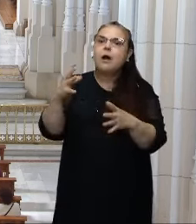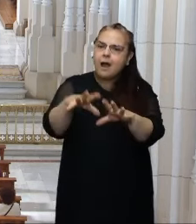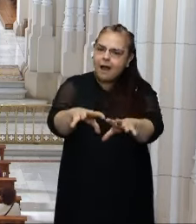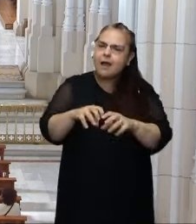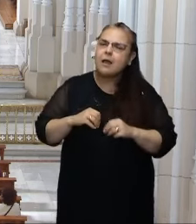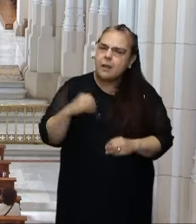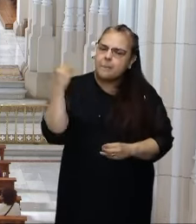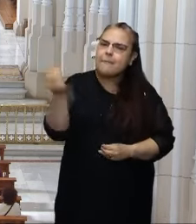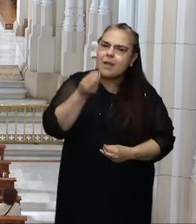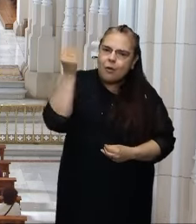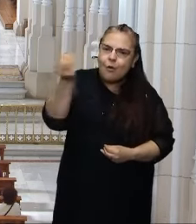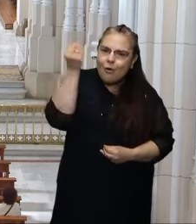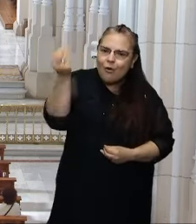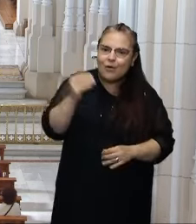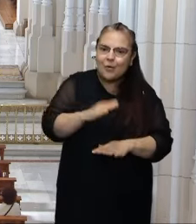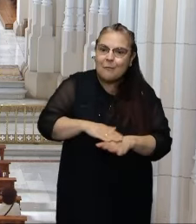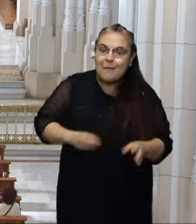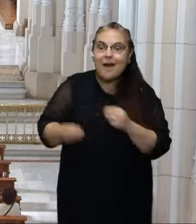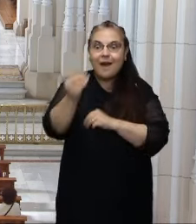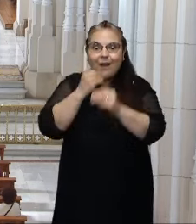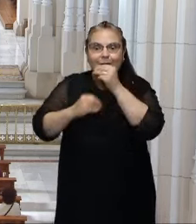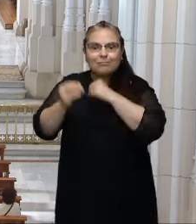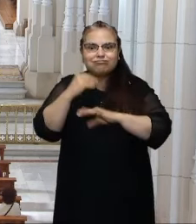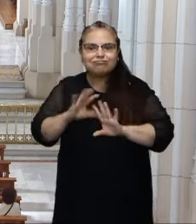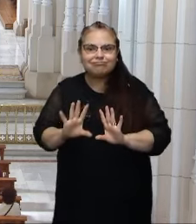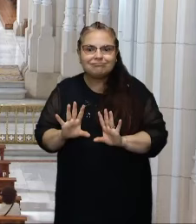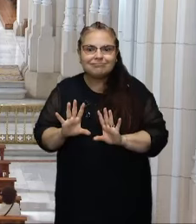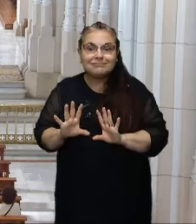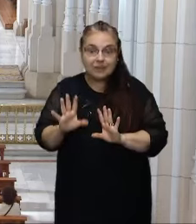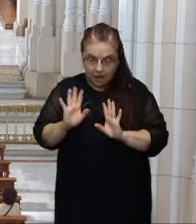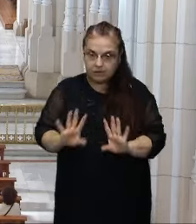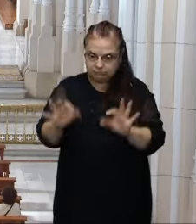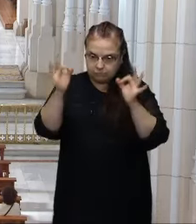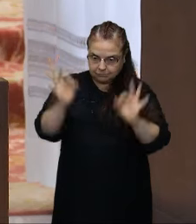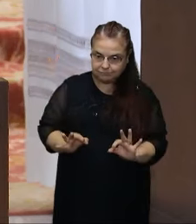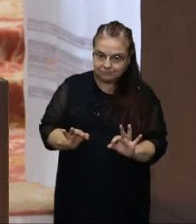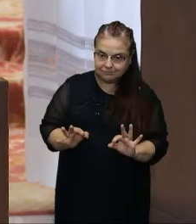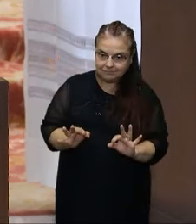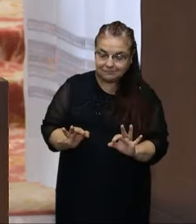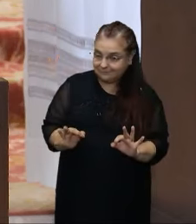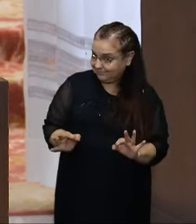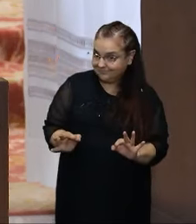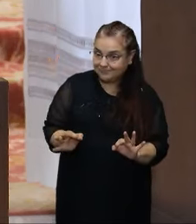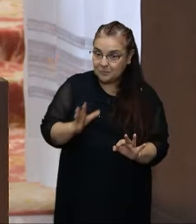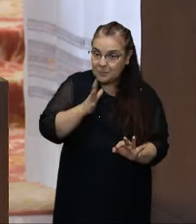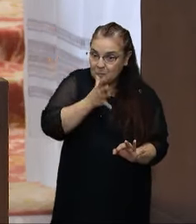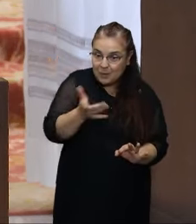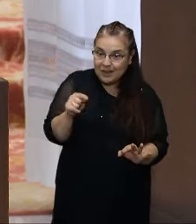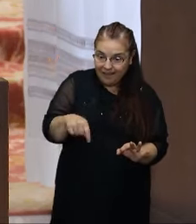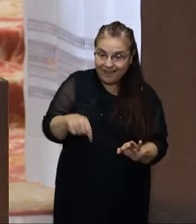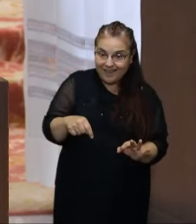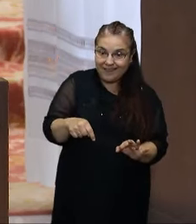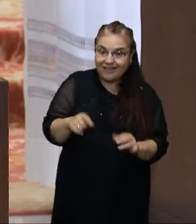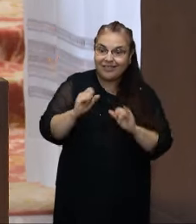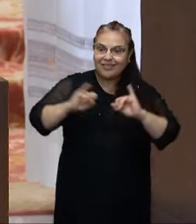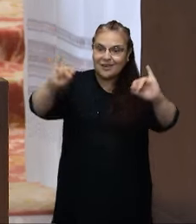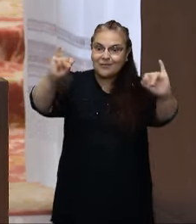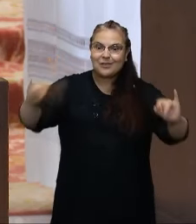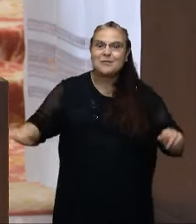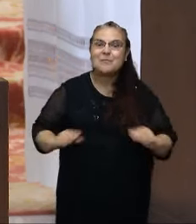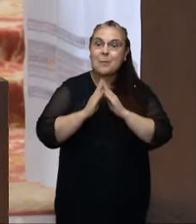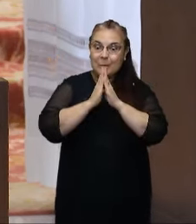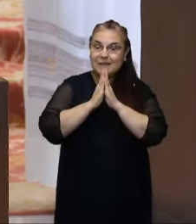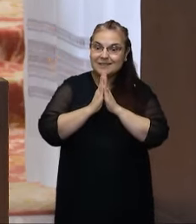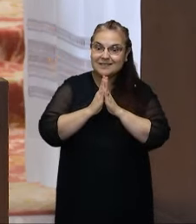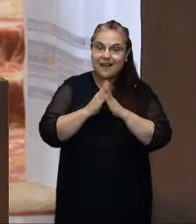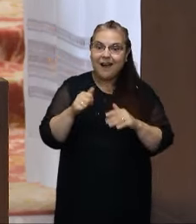que nos sirva de alimento, porque es un alimento. De hecho, aquí en la celebración de la misa, alguna vez